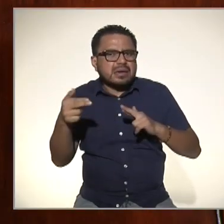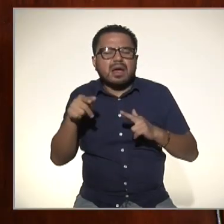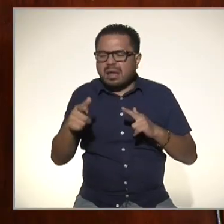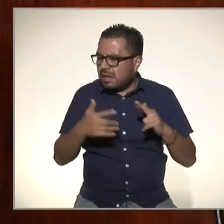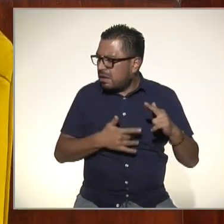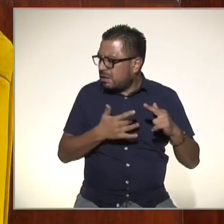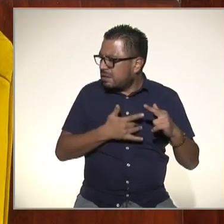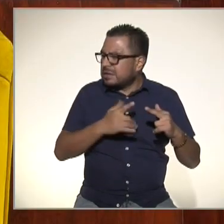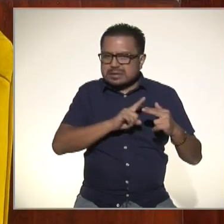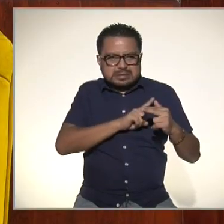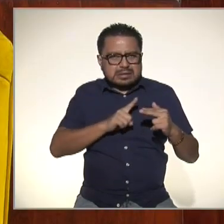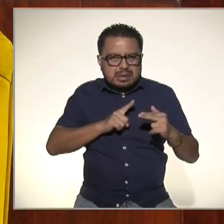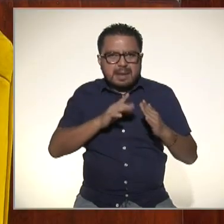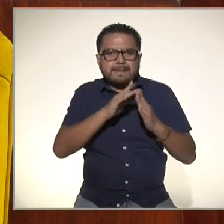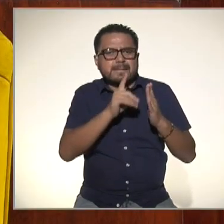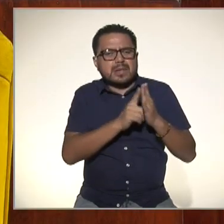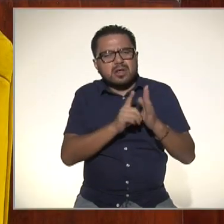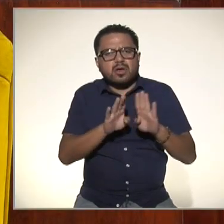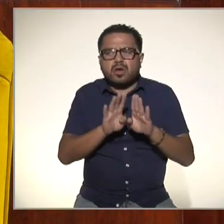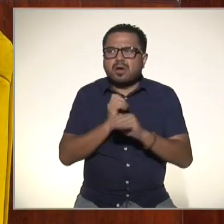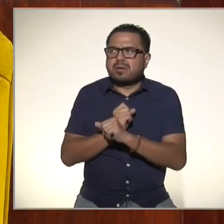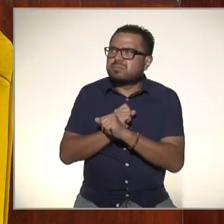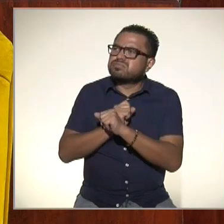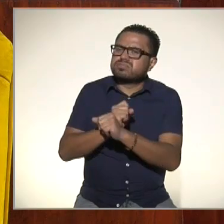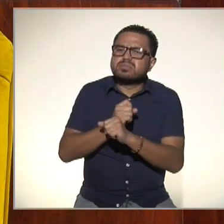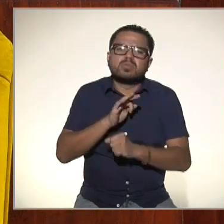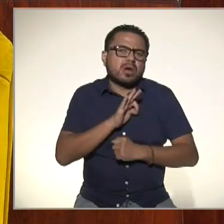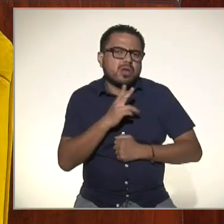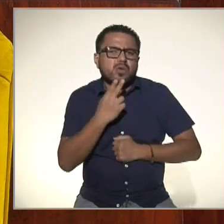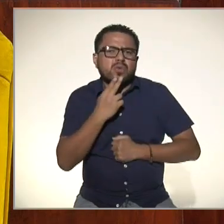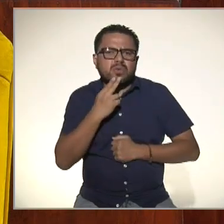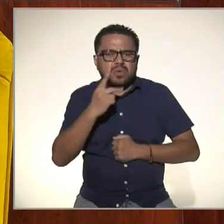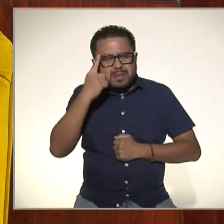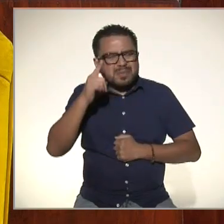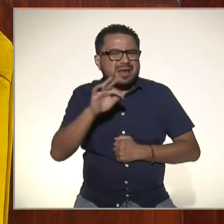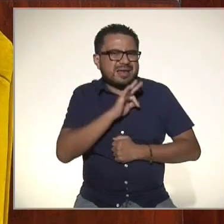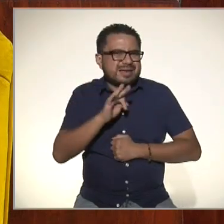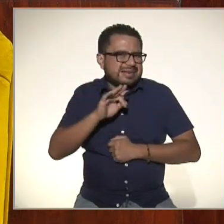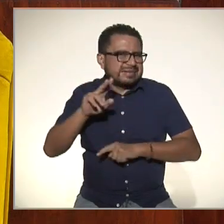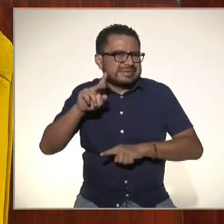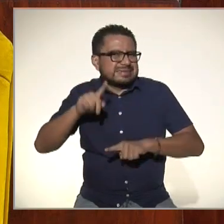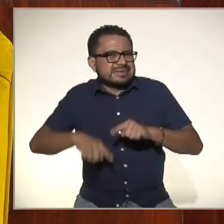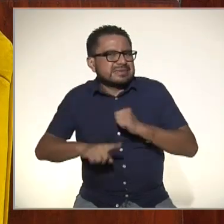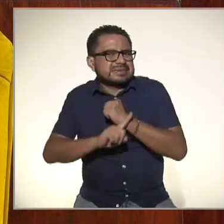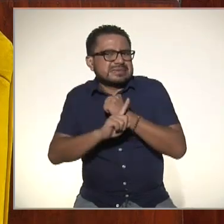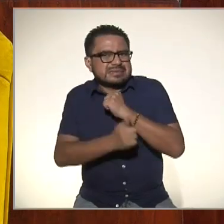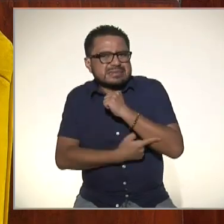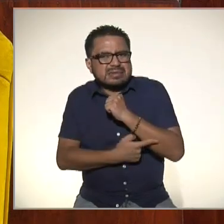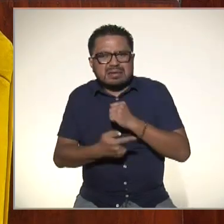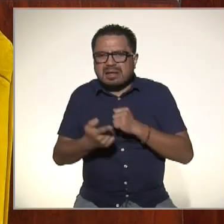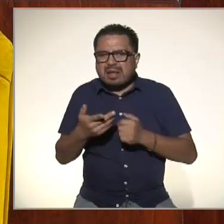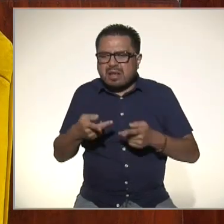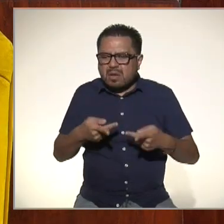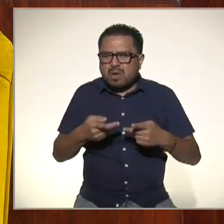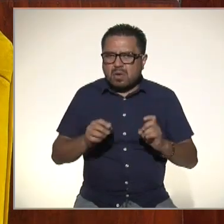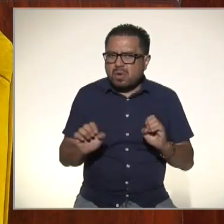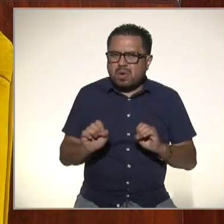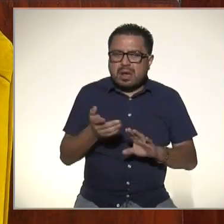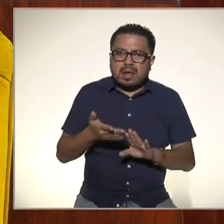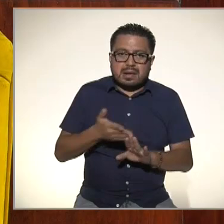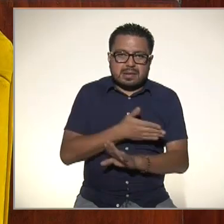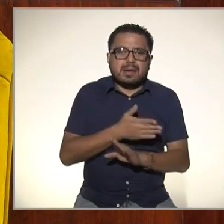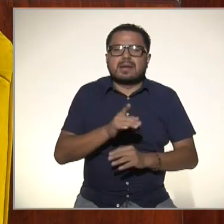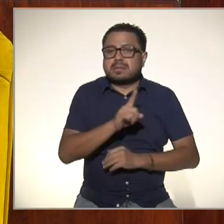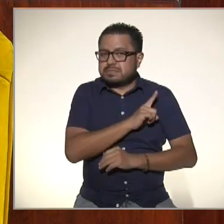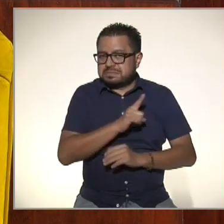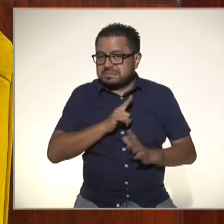que tienen métodos anticonceptivos que pueden utilizar para prevenir justamente embarazos no planeados, ¿no? Y también